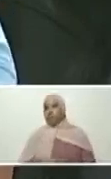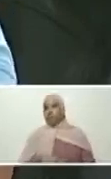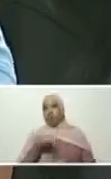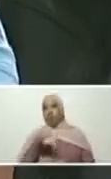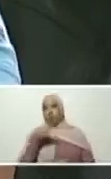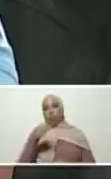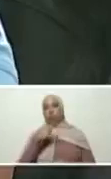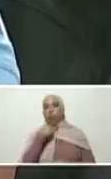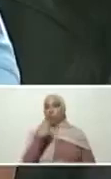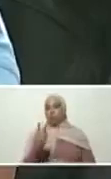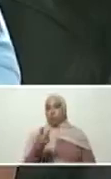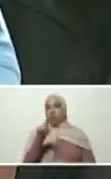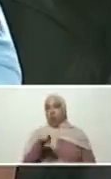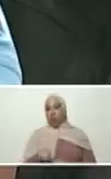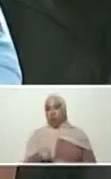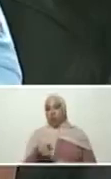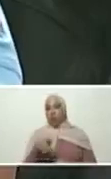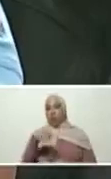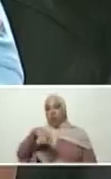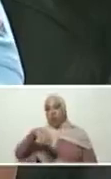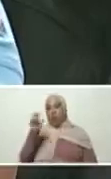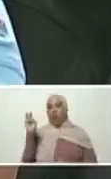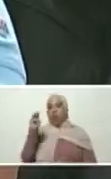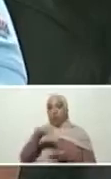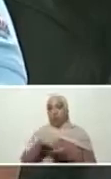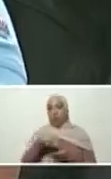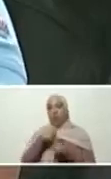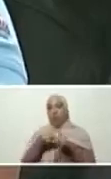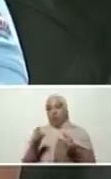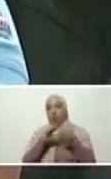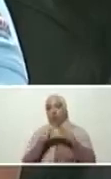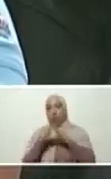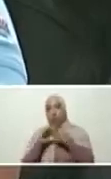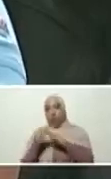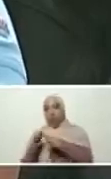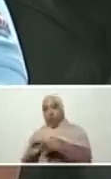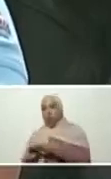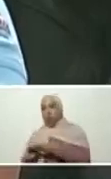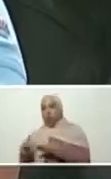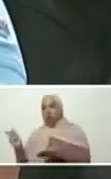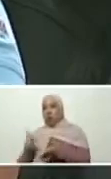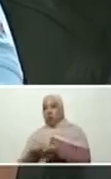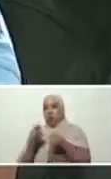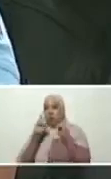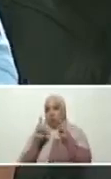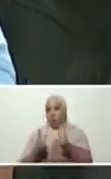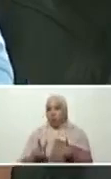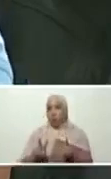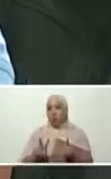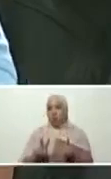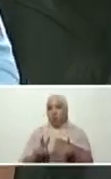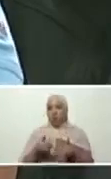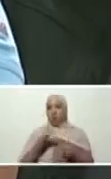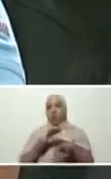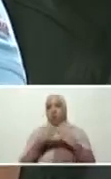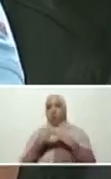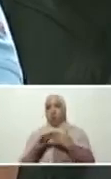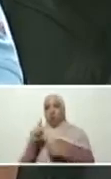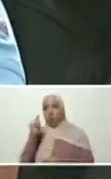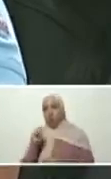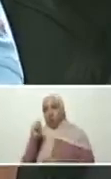de Caracas, pero también del Estado Miranda, y los otros comuneros y comuneros que nos están visualizando, bueno, estar acá sentado con diputados